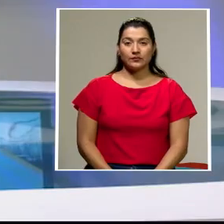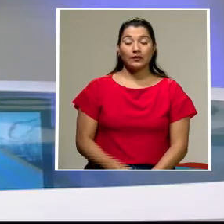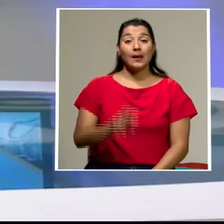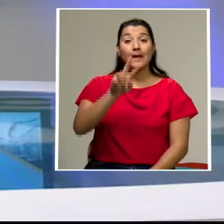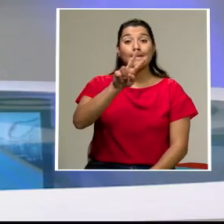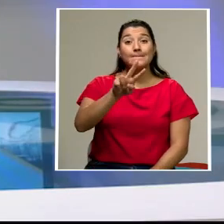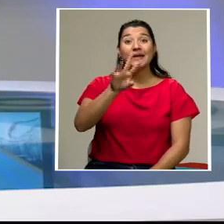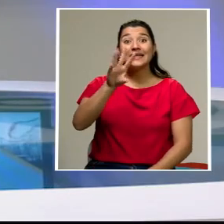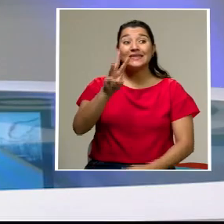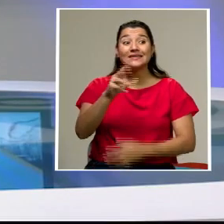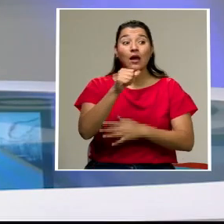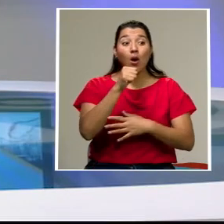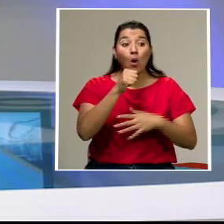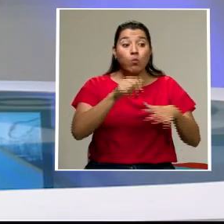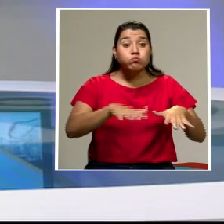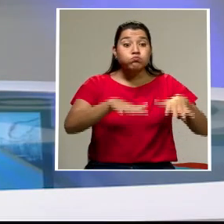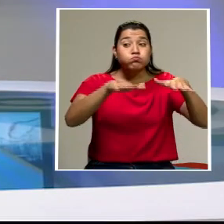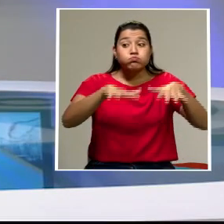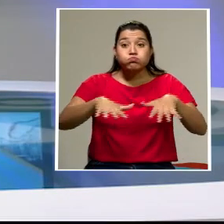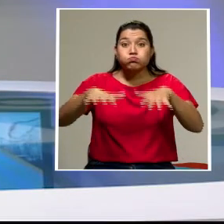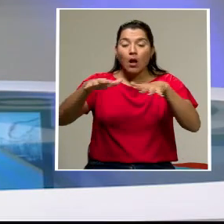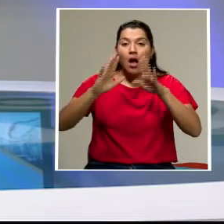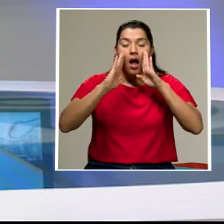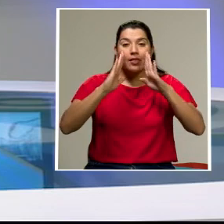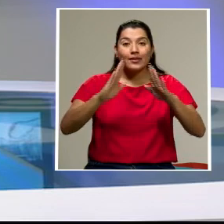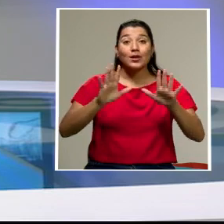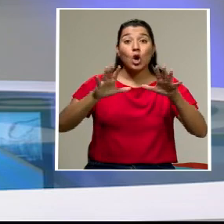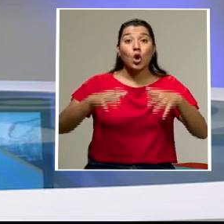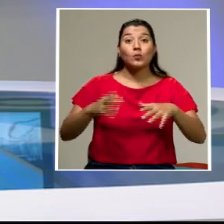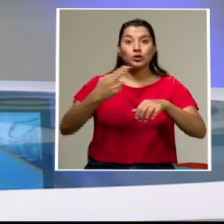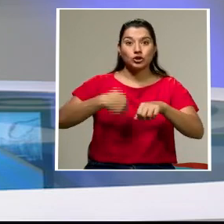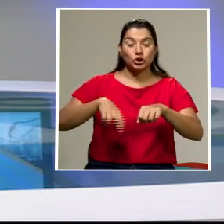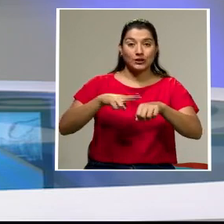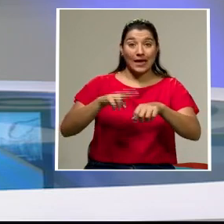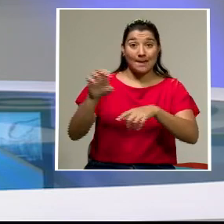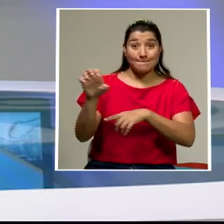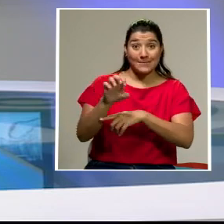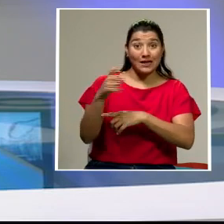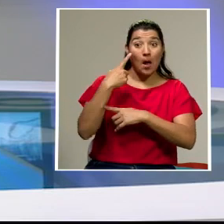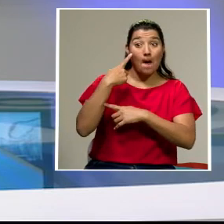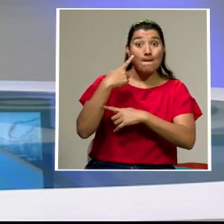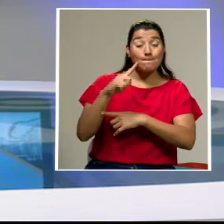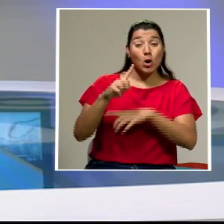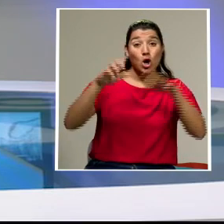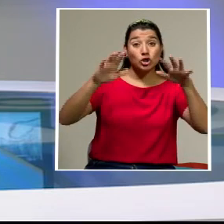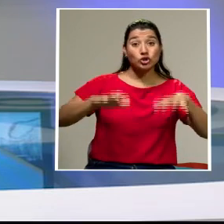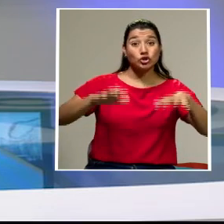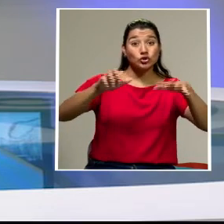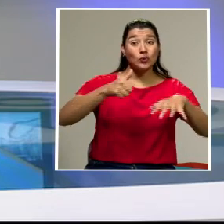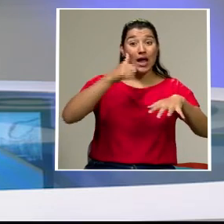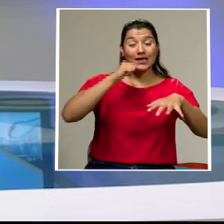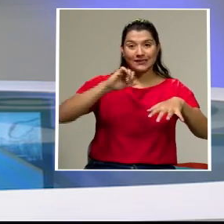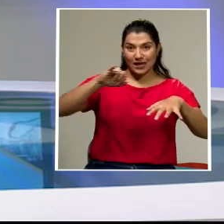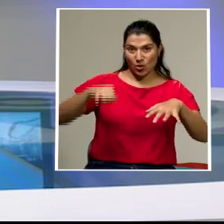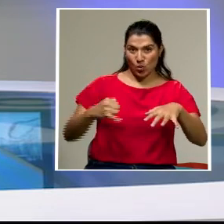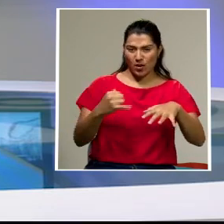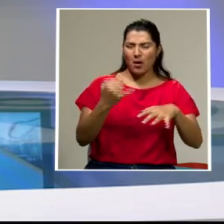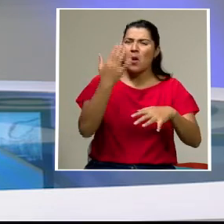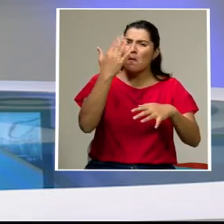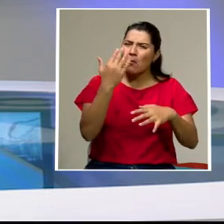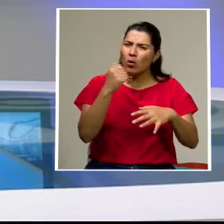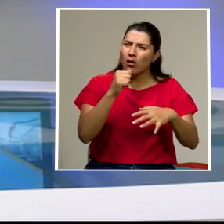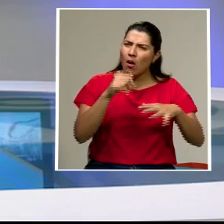26 inundaciones atendió la Comisión Nacional de Emergencias por las lluvias del jueves. Muchas se presentaron por saturación en el alcantarillado.